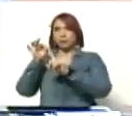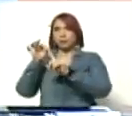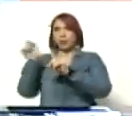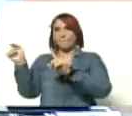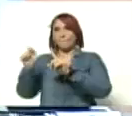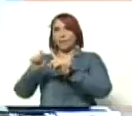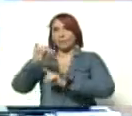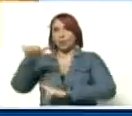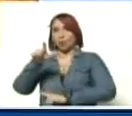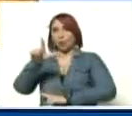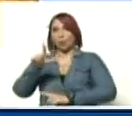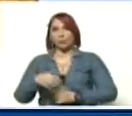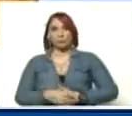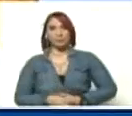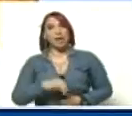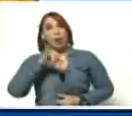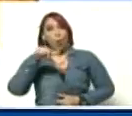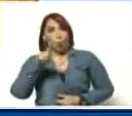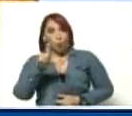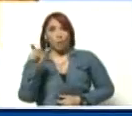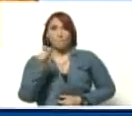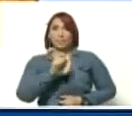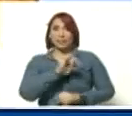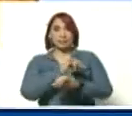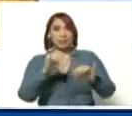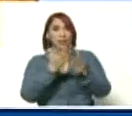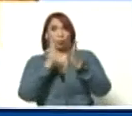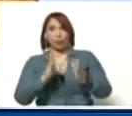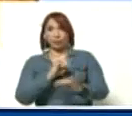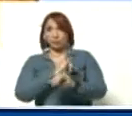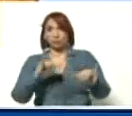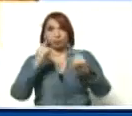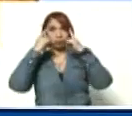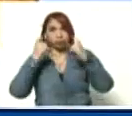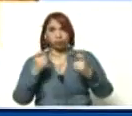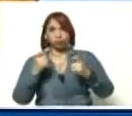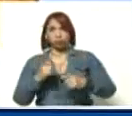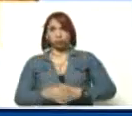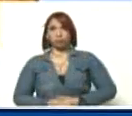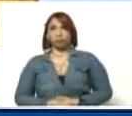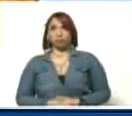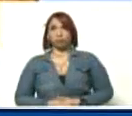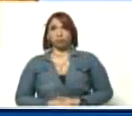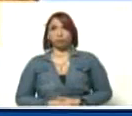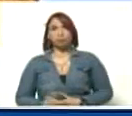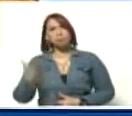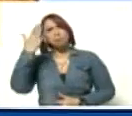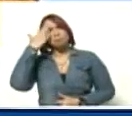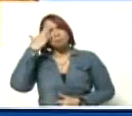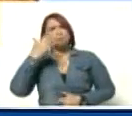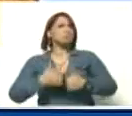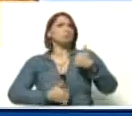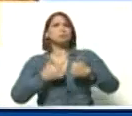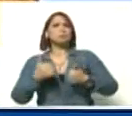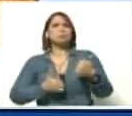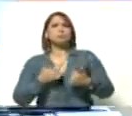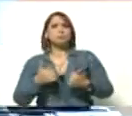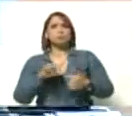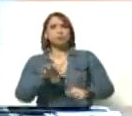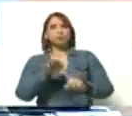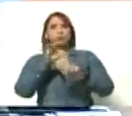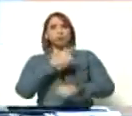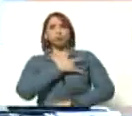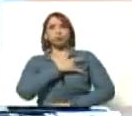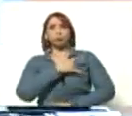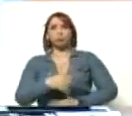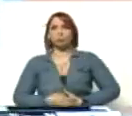julio. O sea que en julio ya los estudiantes, los muchachos, saben qué carrera